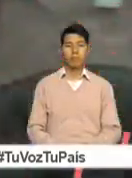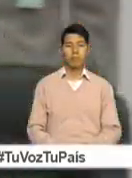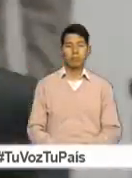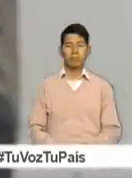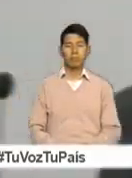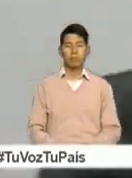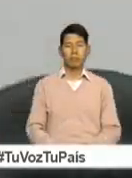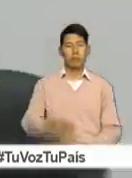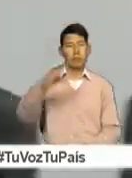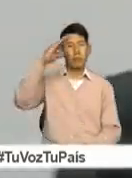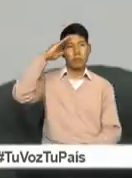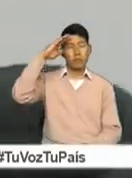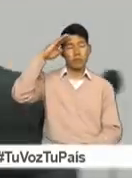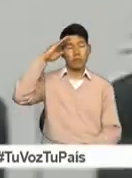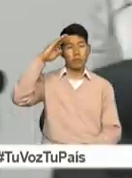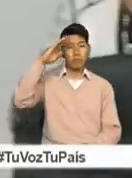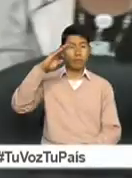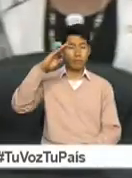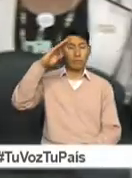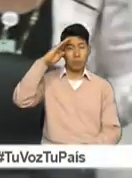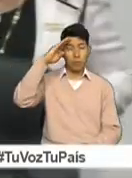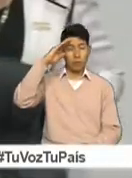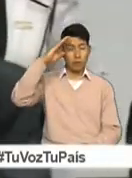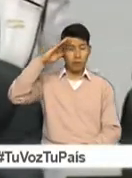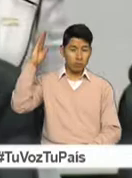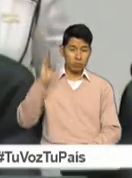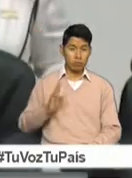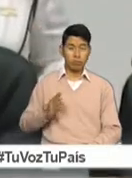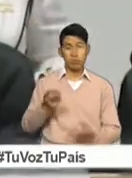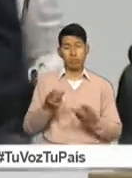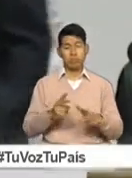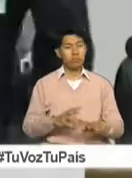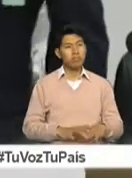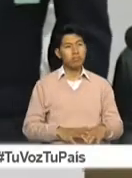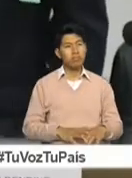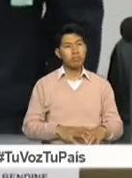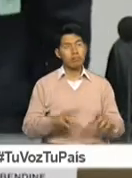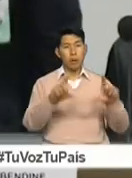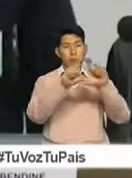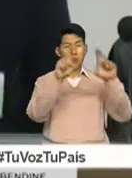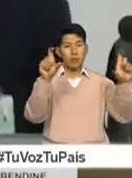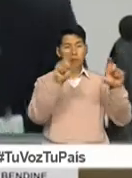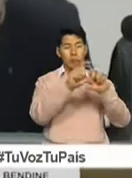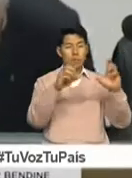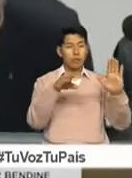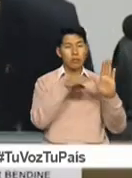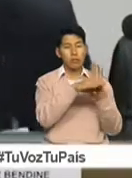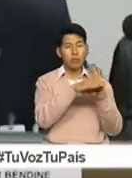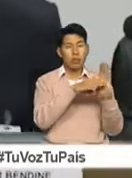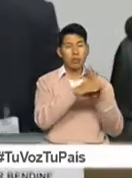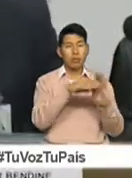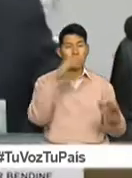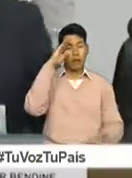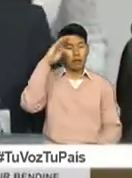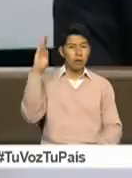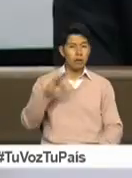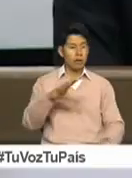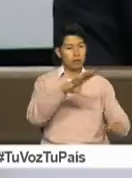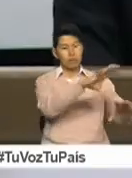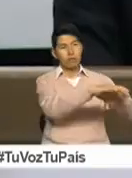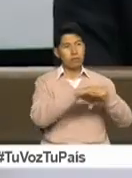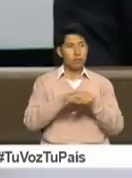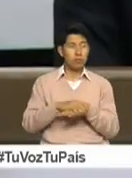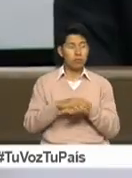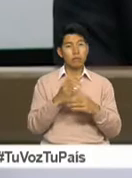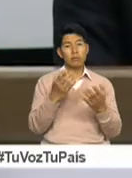la policía federal brasileña detuvo el jueves al ex presidente de petrobras y del banco do brasil aldemir bendine e informó la fiscalía